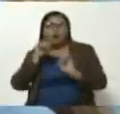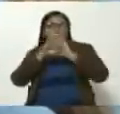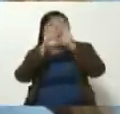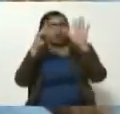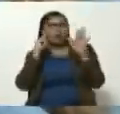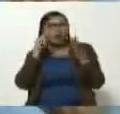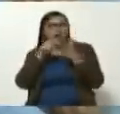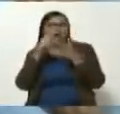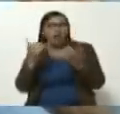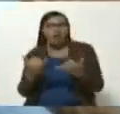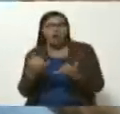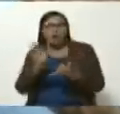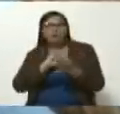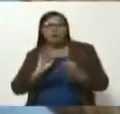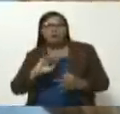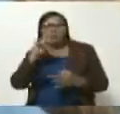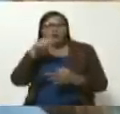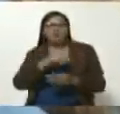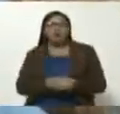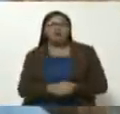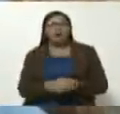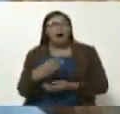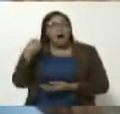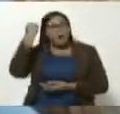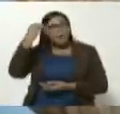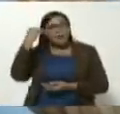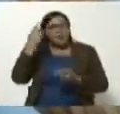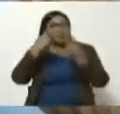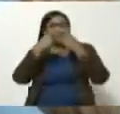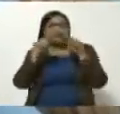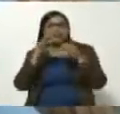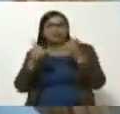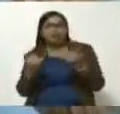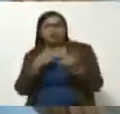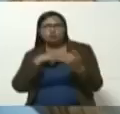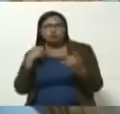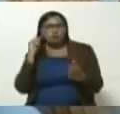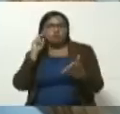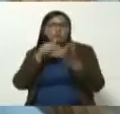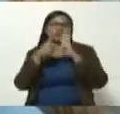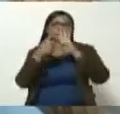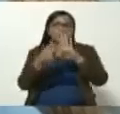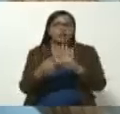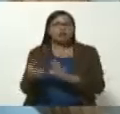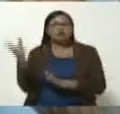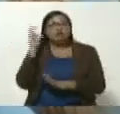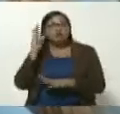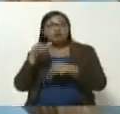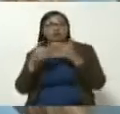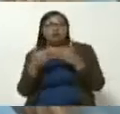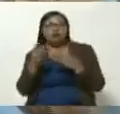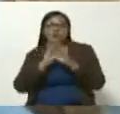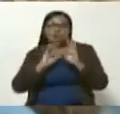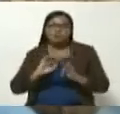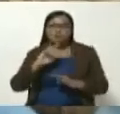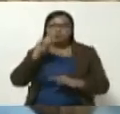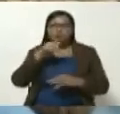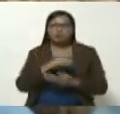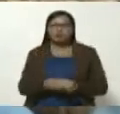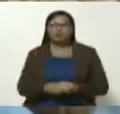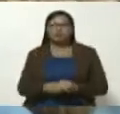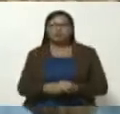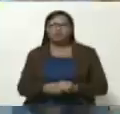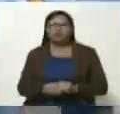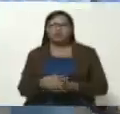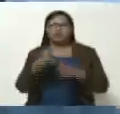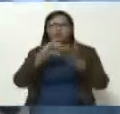las expectativas y su pensar es distinto. Incluso vamos a presentar el sonido, Boris, de los trabajadores. Las imágenes. Vamos a poner las imágenes primero,